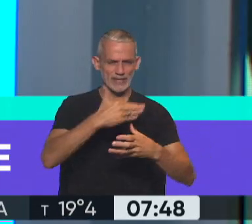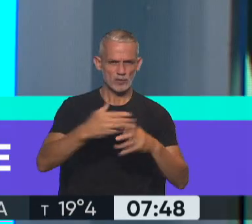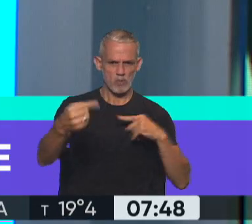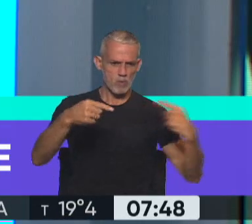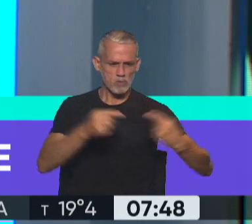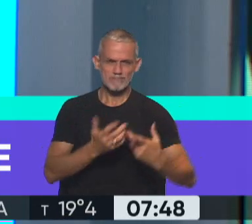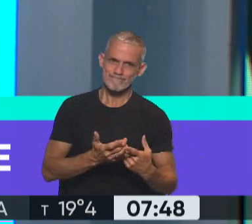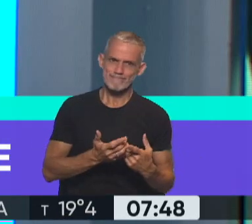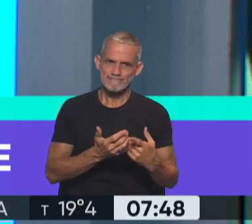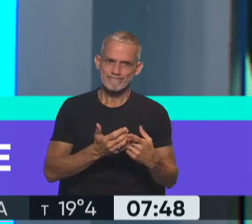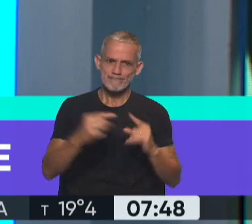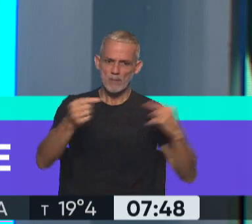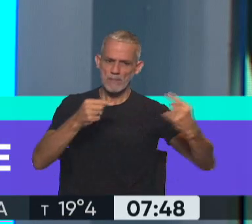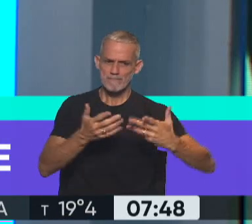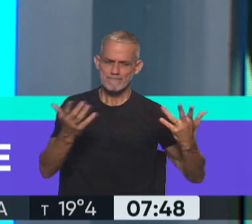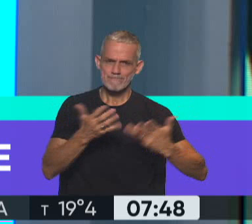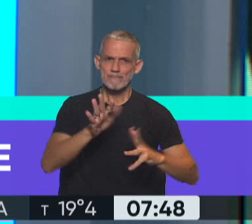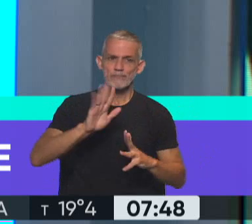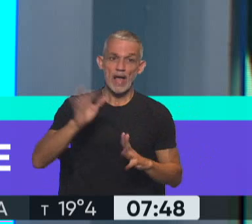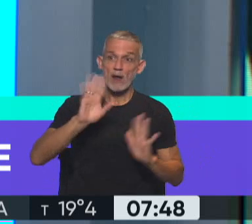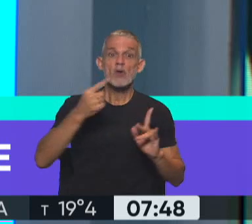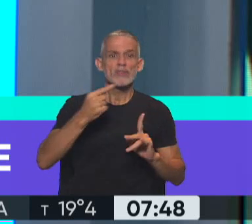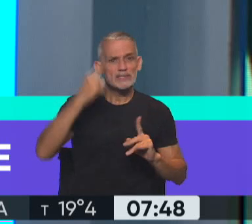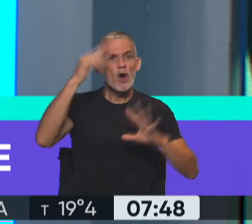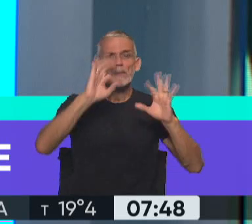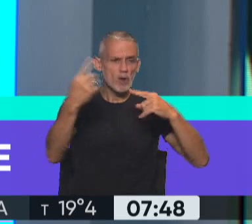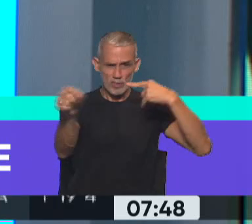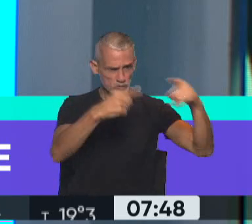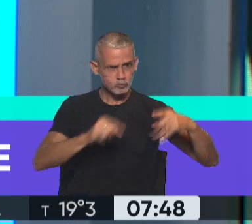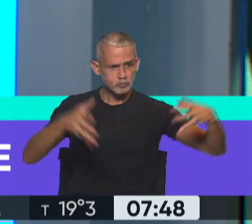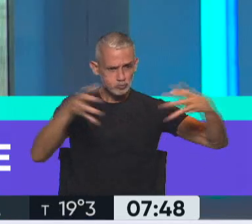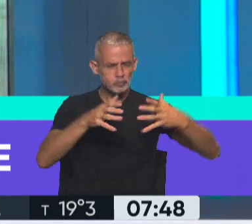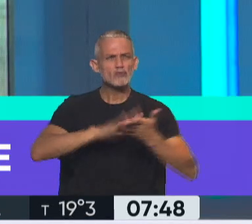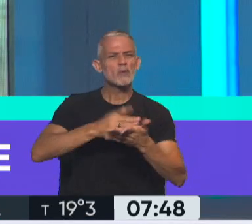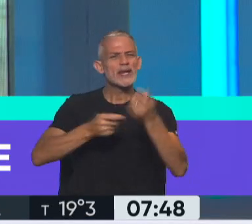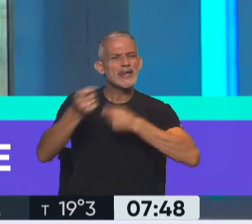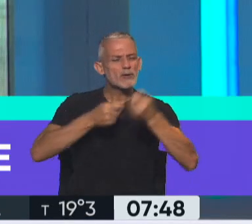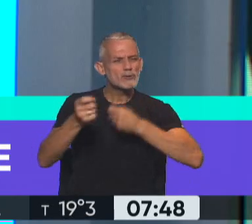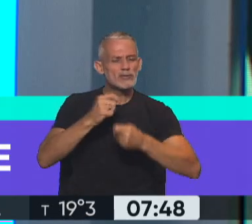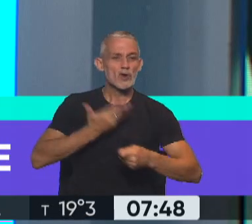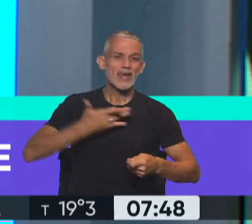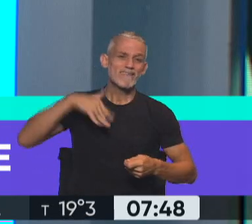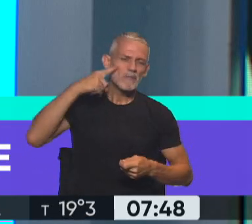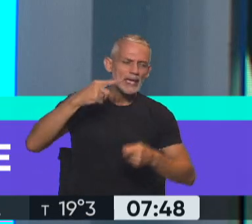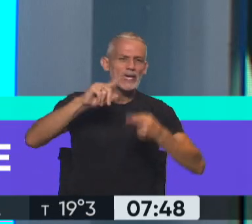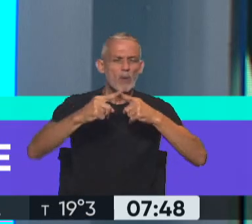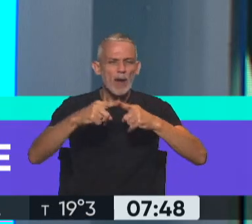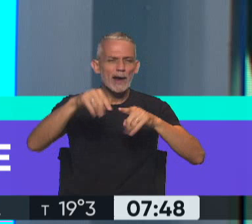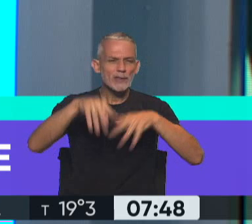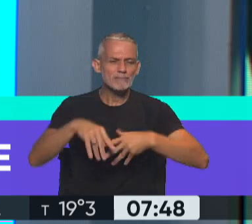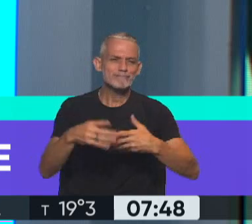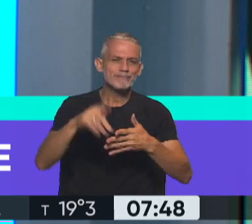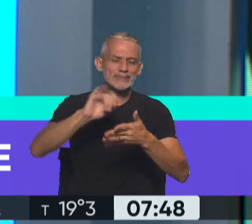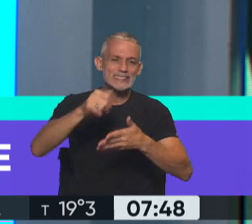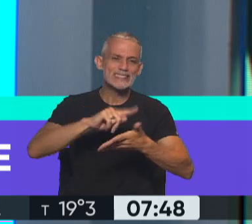coalición oficialista. Nadie en el Frente de Todos niega que hay diferencias a propósito de la negociación y el eventual acuerdo con el Fondo Monetario